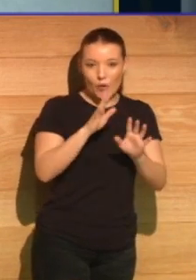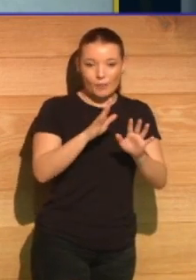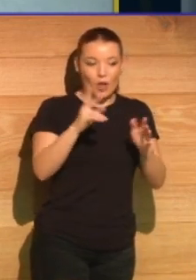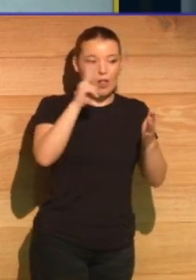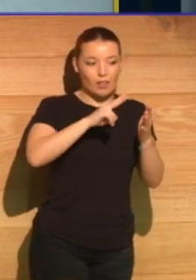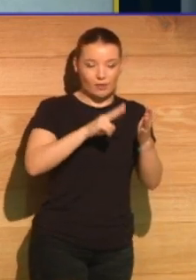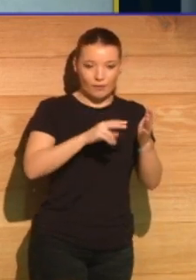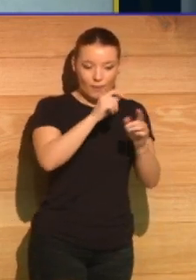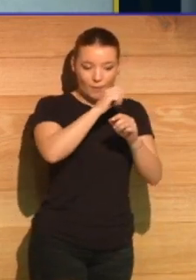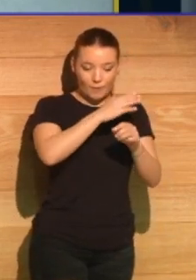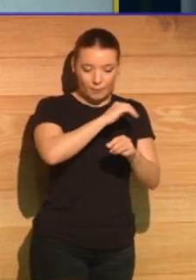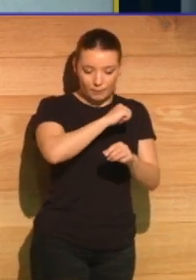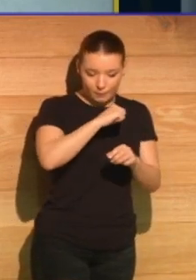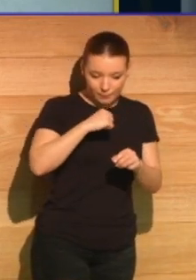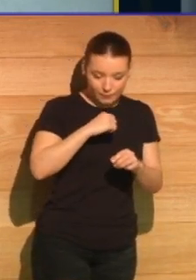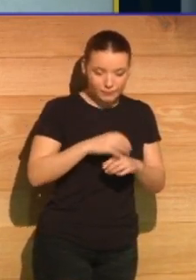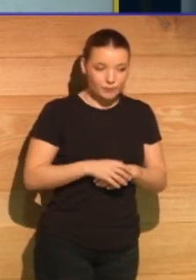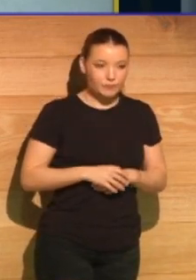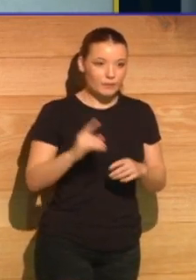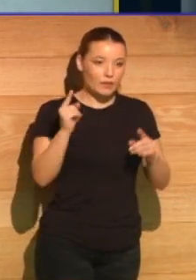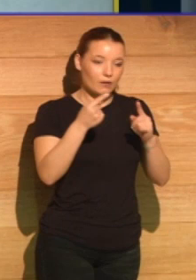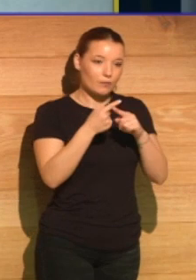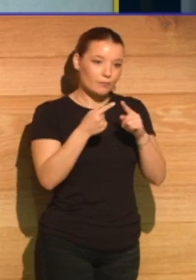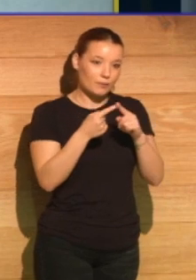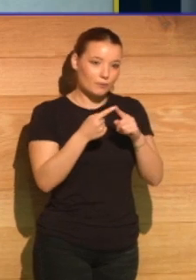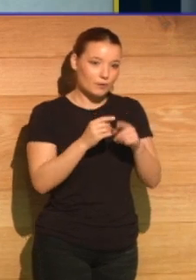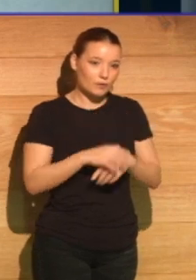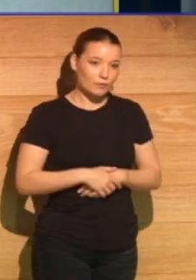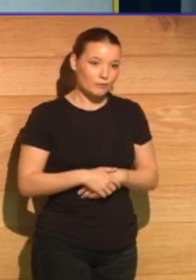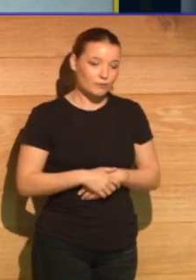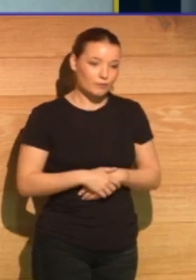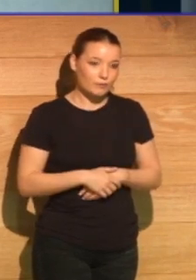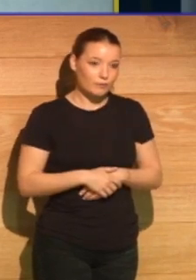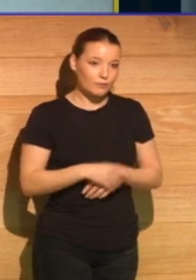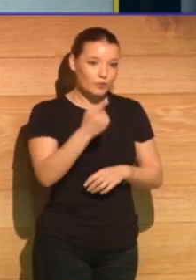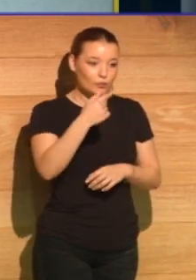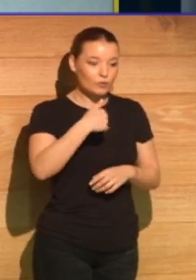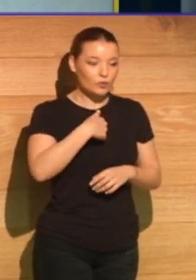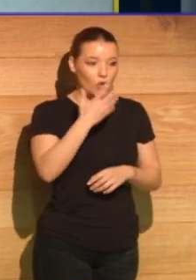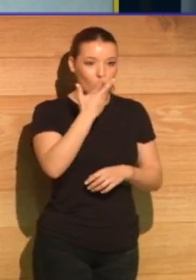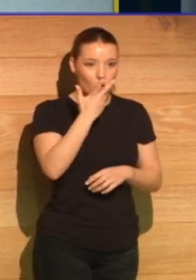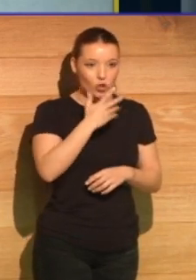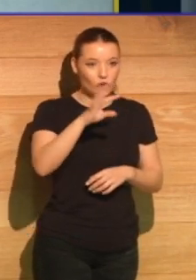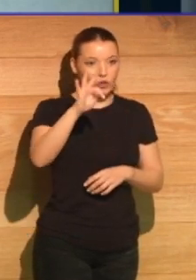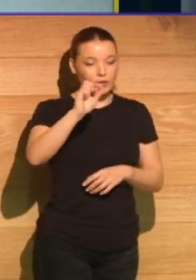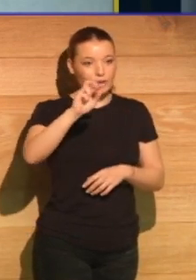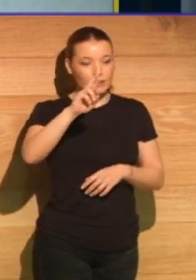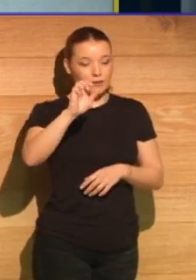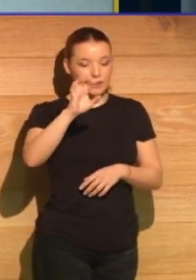manera. Entonces, una de ellas, que la conocí bien, es Teresa Rodrigo